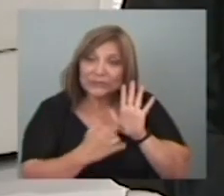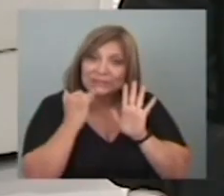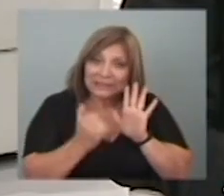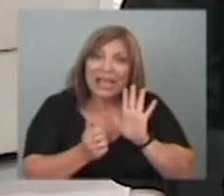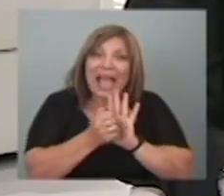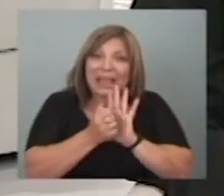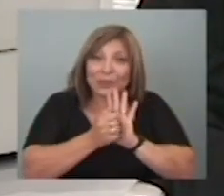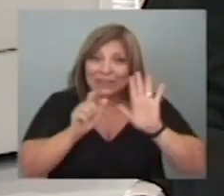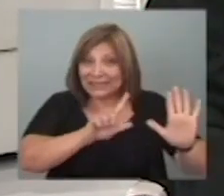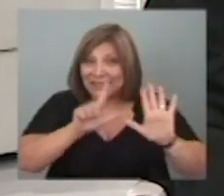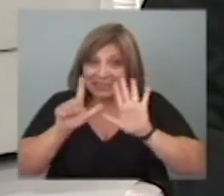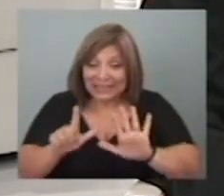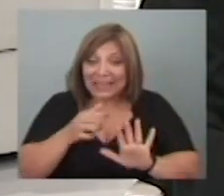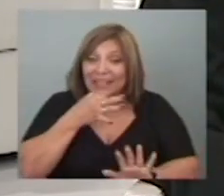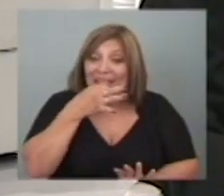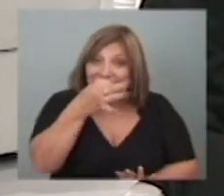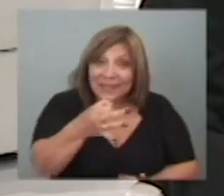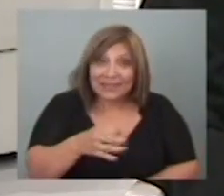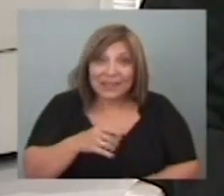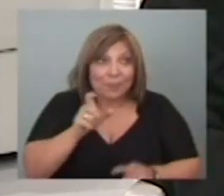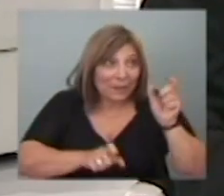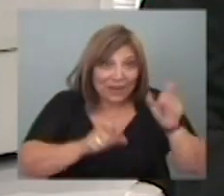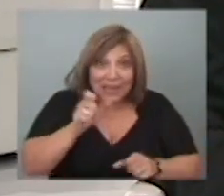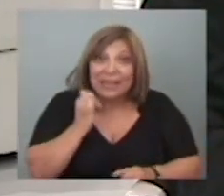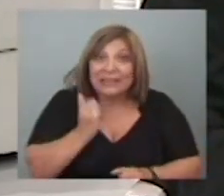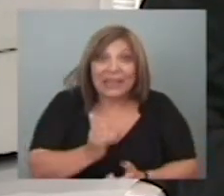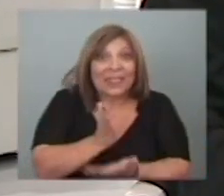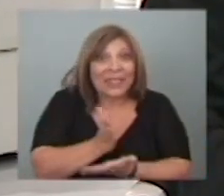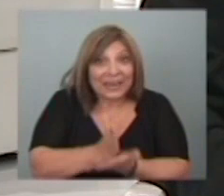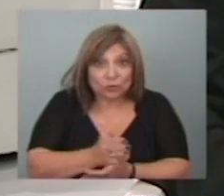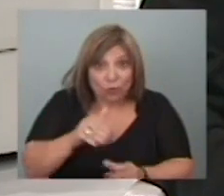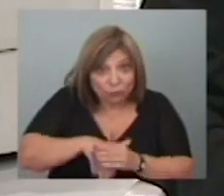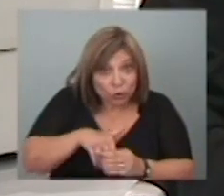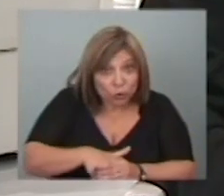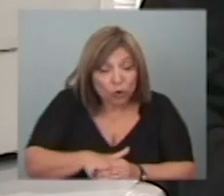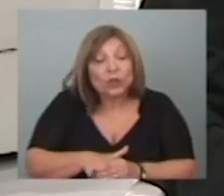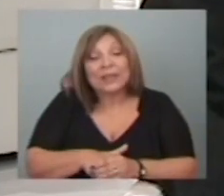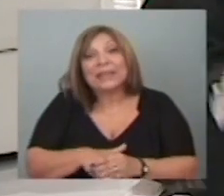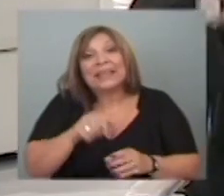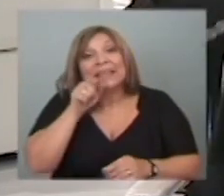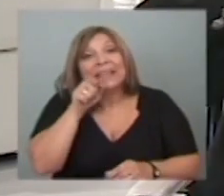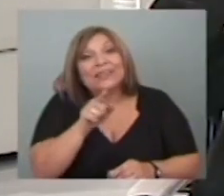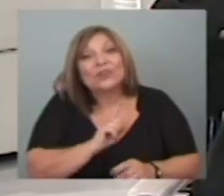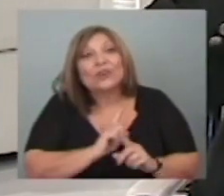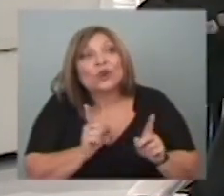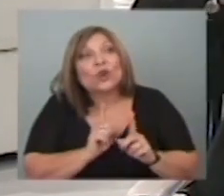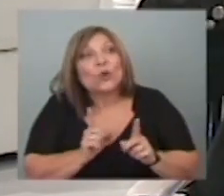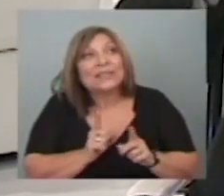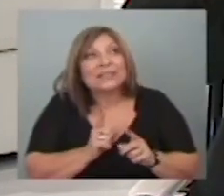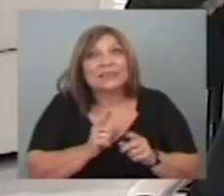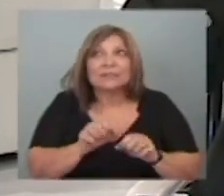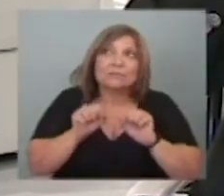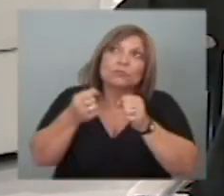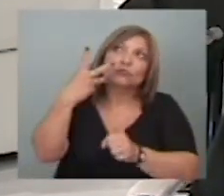artículo 77 que establece que los ciudadanos tienen el derecho al voto y no es un derecho reprimido el hecho de